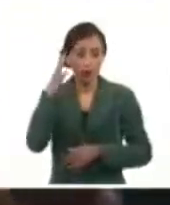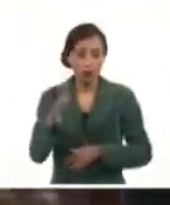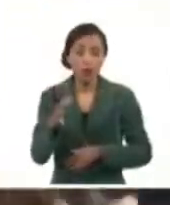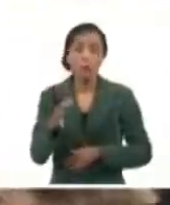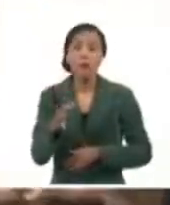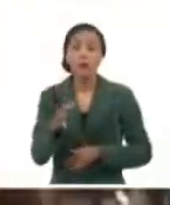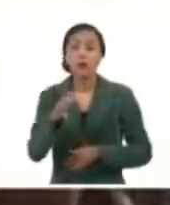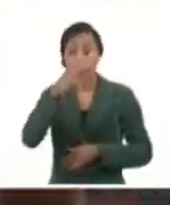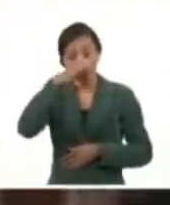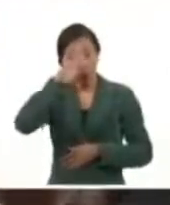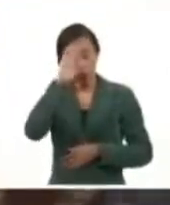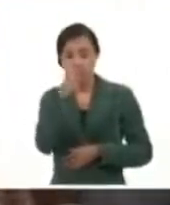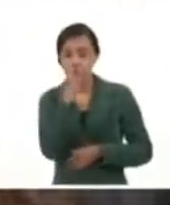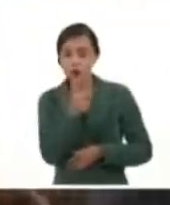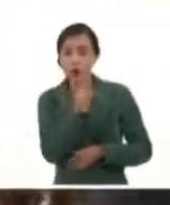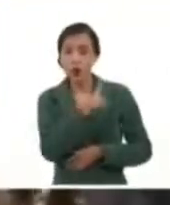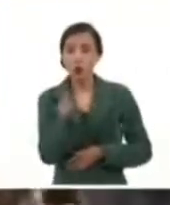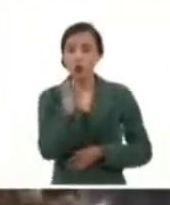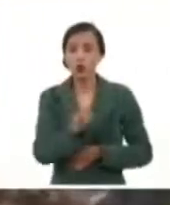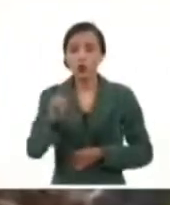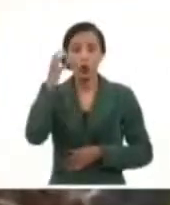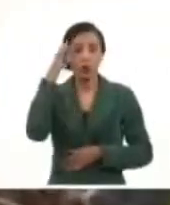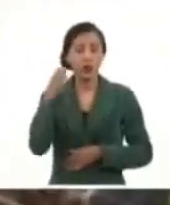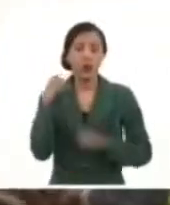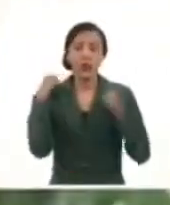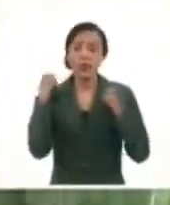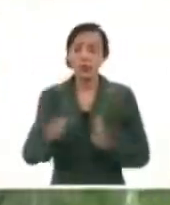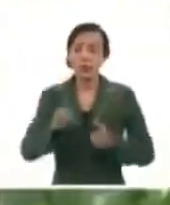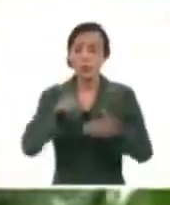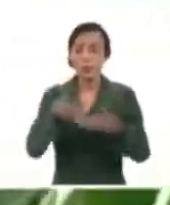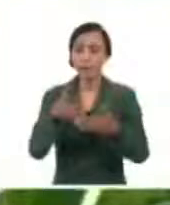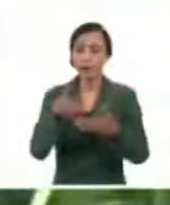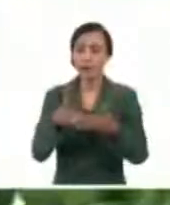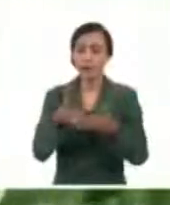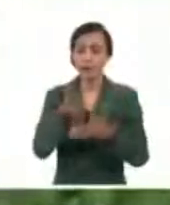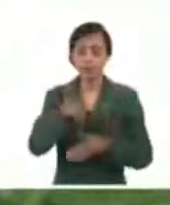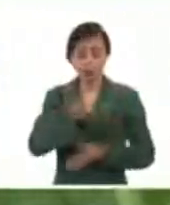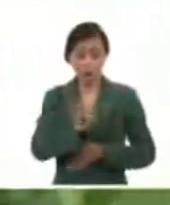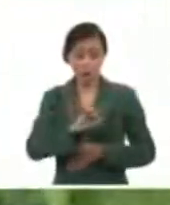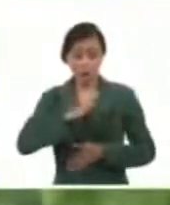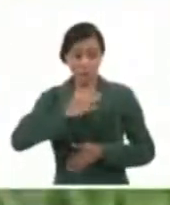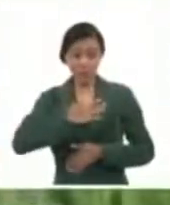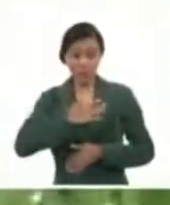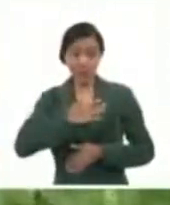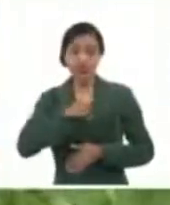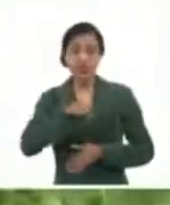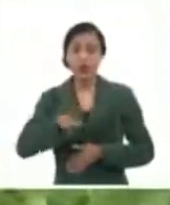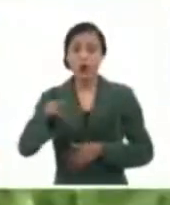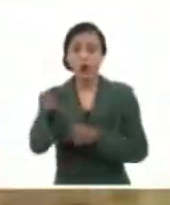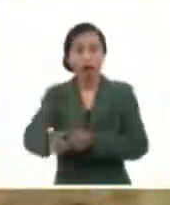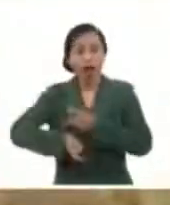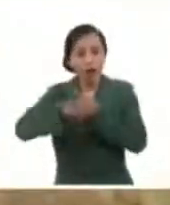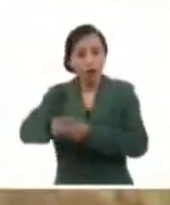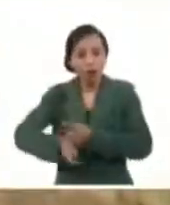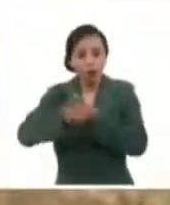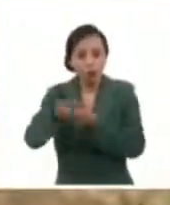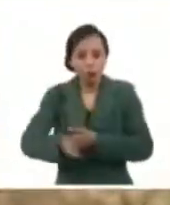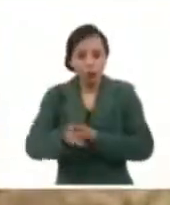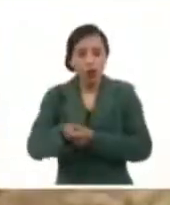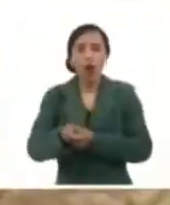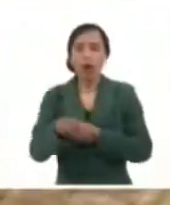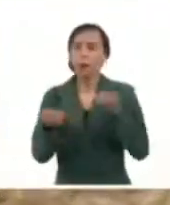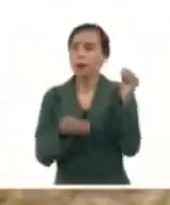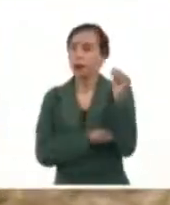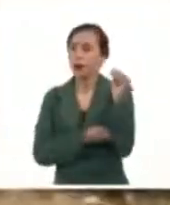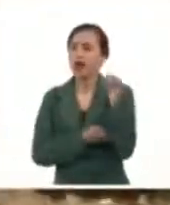del Estado, 11 organizaciones superiores de dirección empresarial, de ellas 9 pertenecen al sistema de la agricultura, capaces de